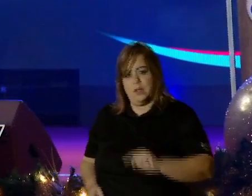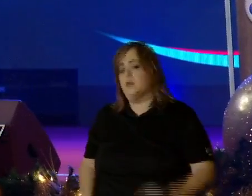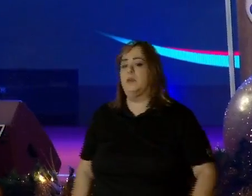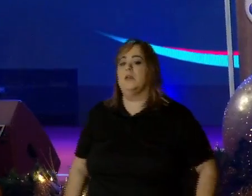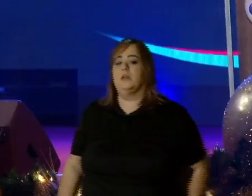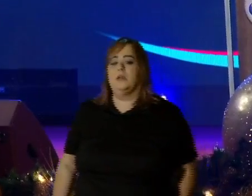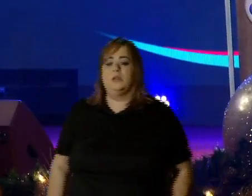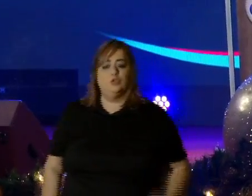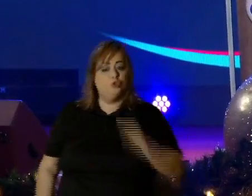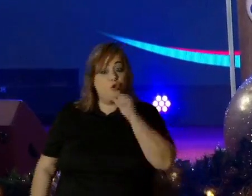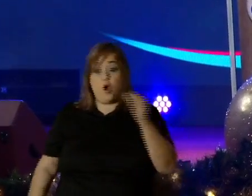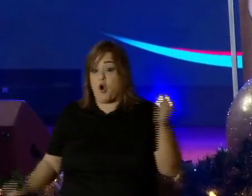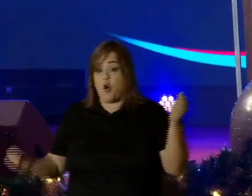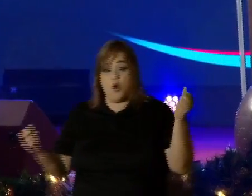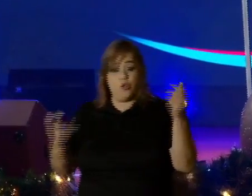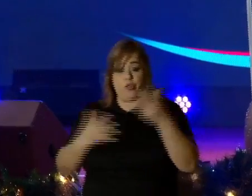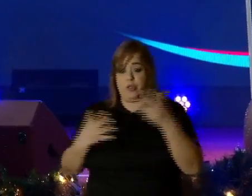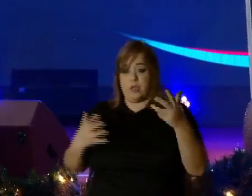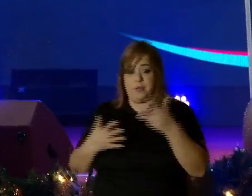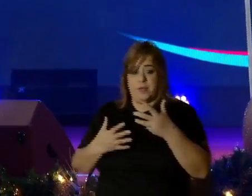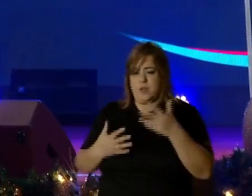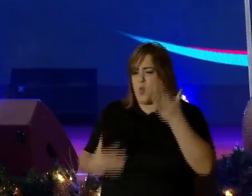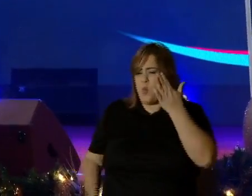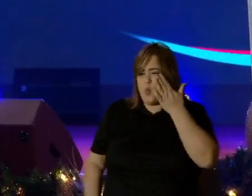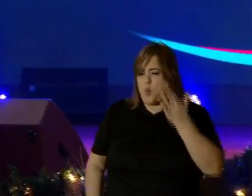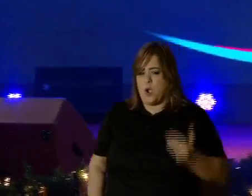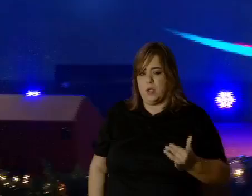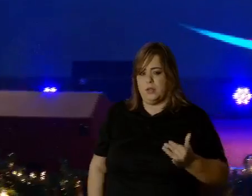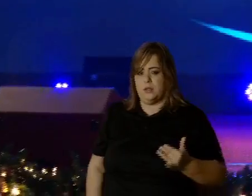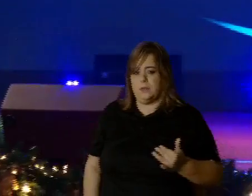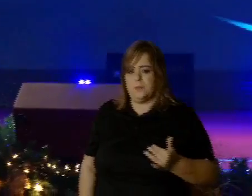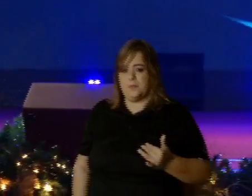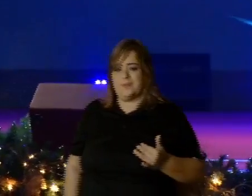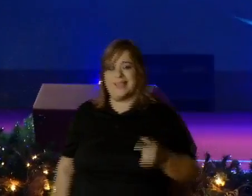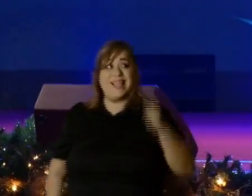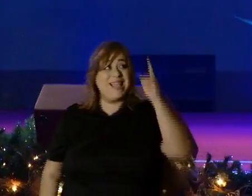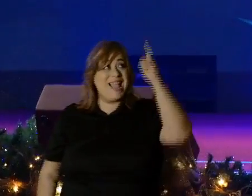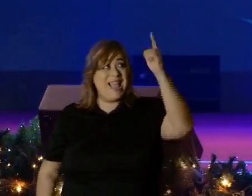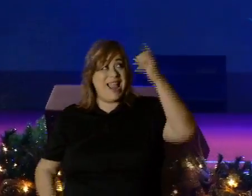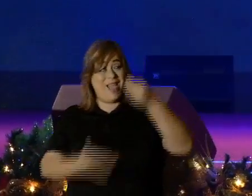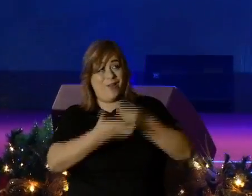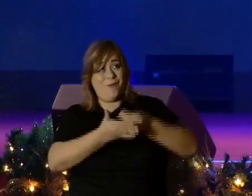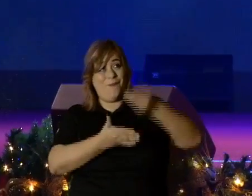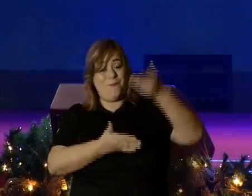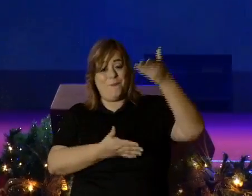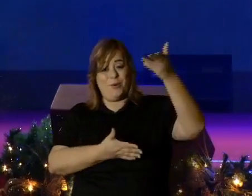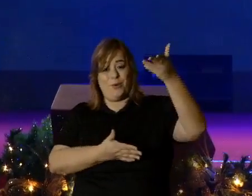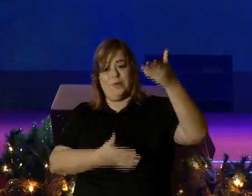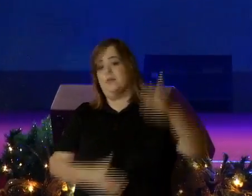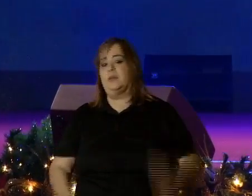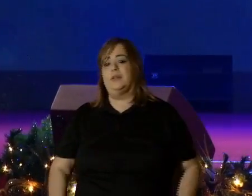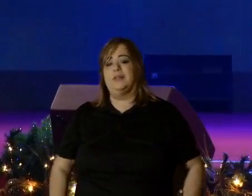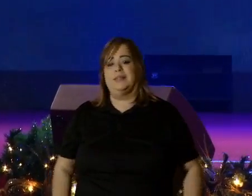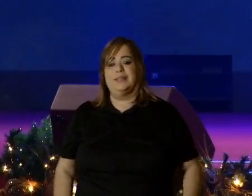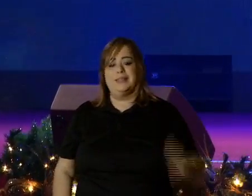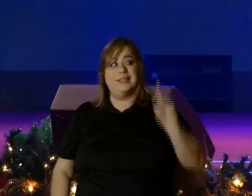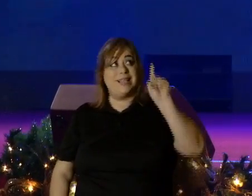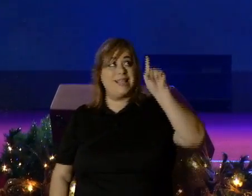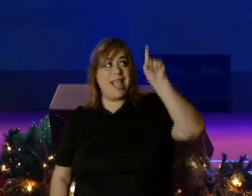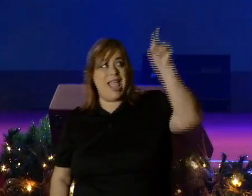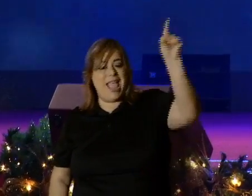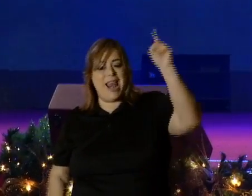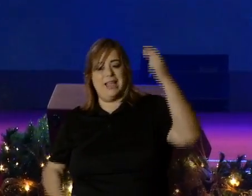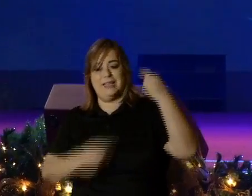debes temer? ¿Sabes por qué no debes temer? Porque yo te compré. O sea, ahora no es asunto tuyo, es asunto